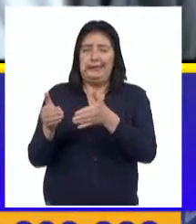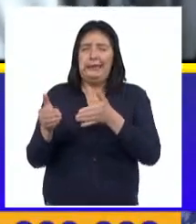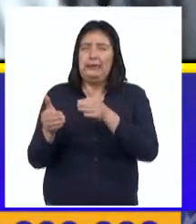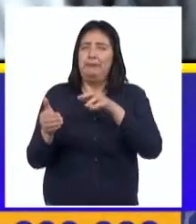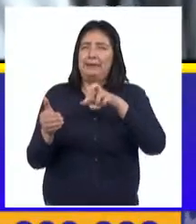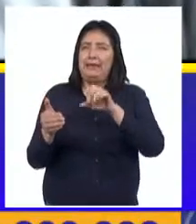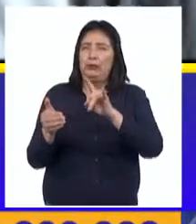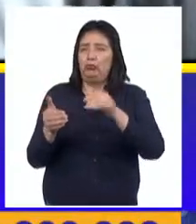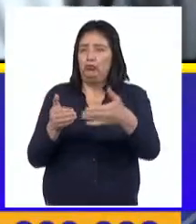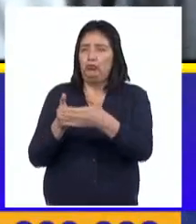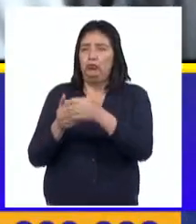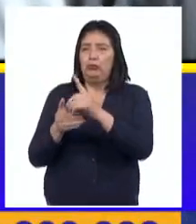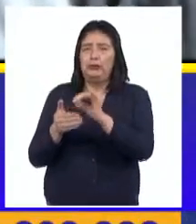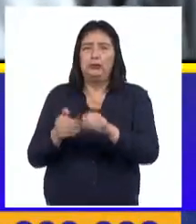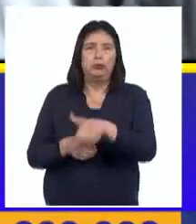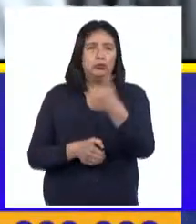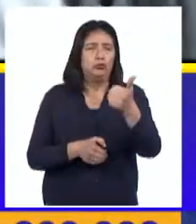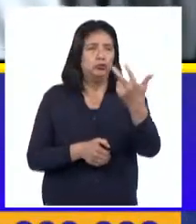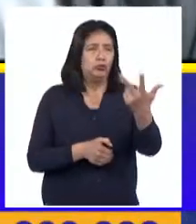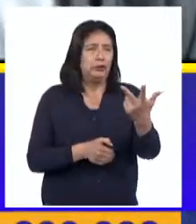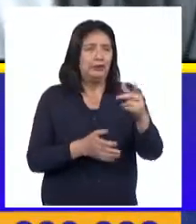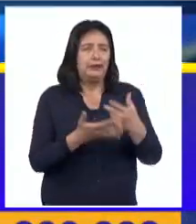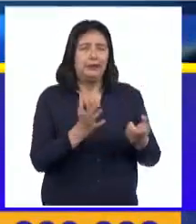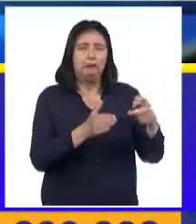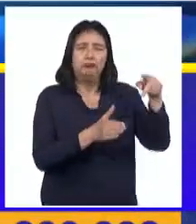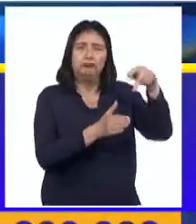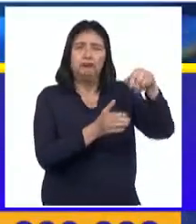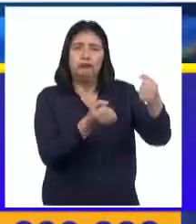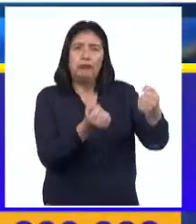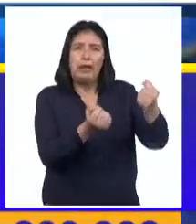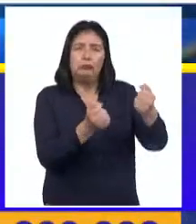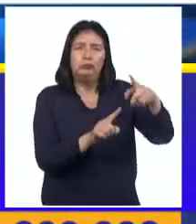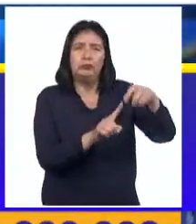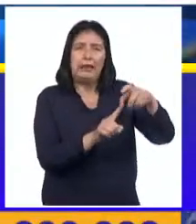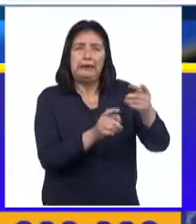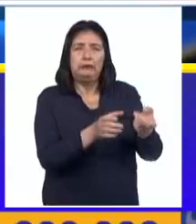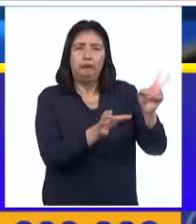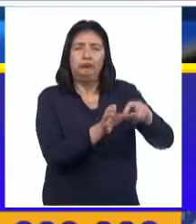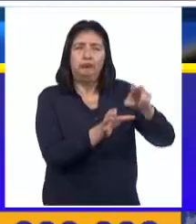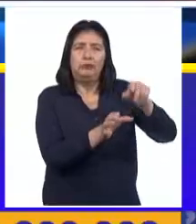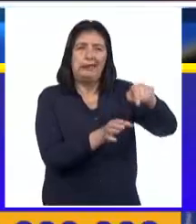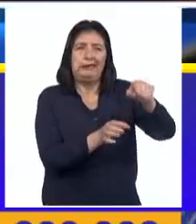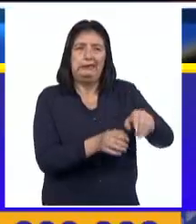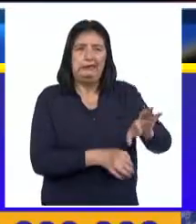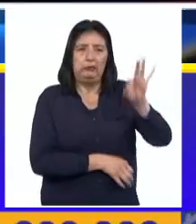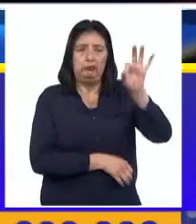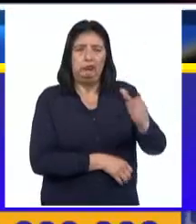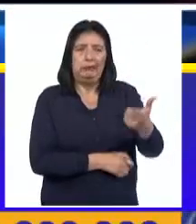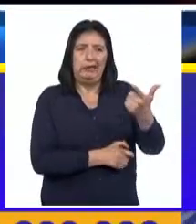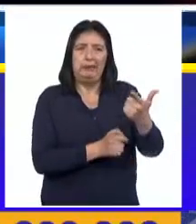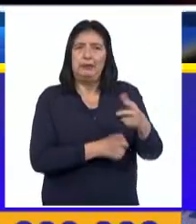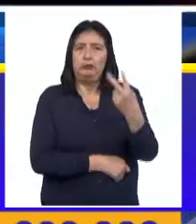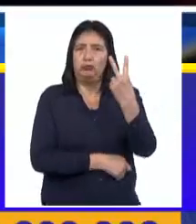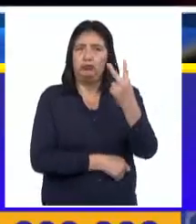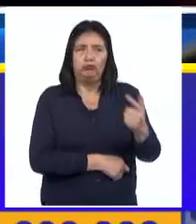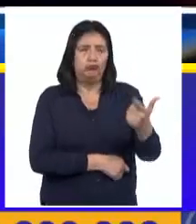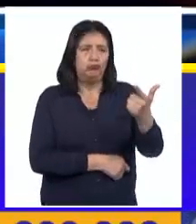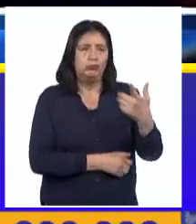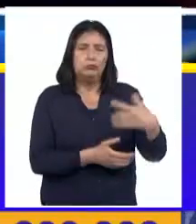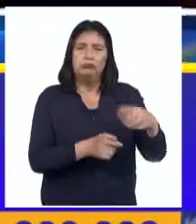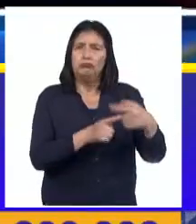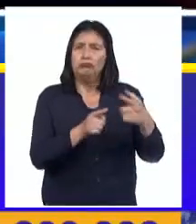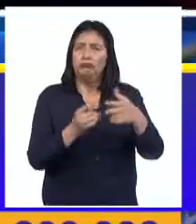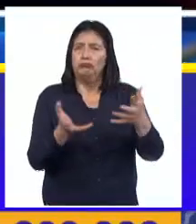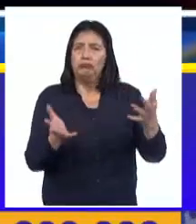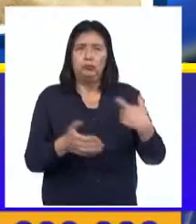con dueñas y 3 más a bordo de un autotaxi donde se encontró armas, hay 2 revólveres y otras